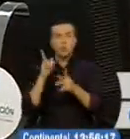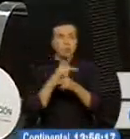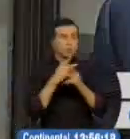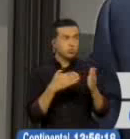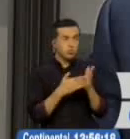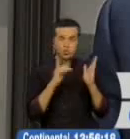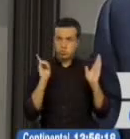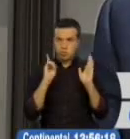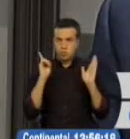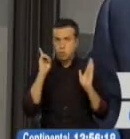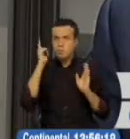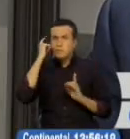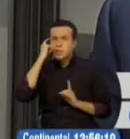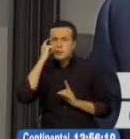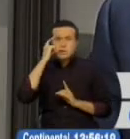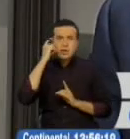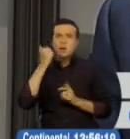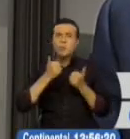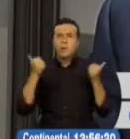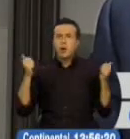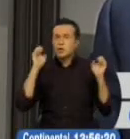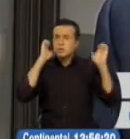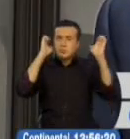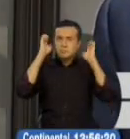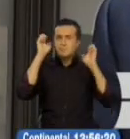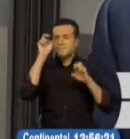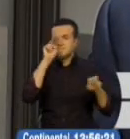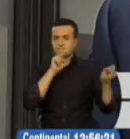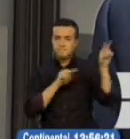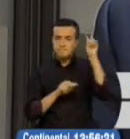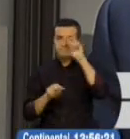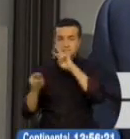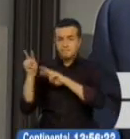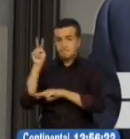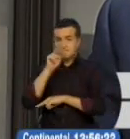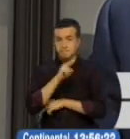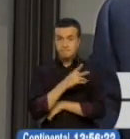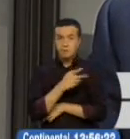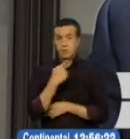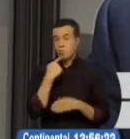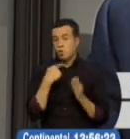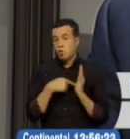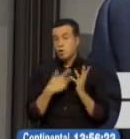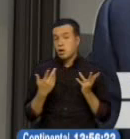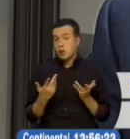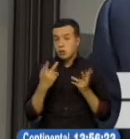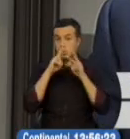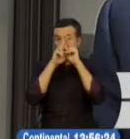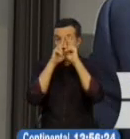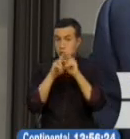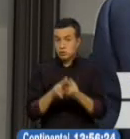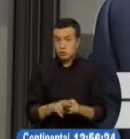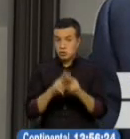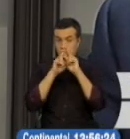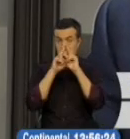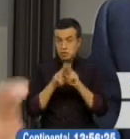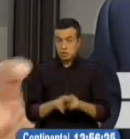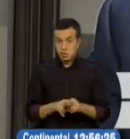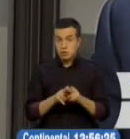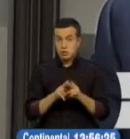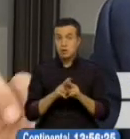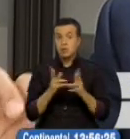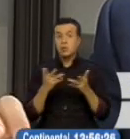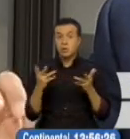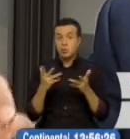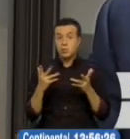productivo. De alguna manera también tenemos que evaluar si es que una revisión de la